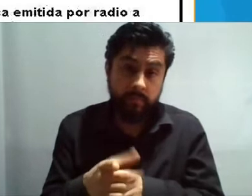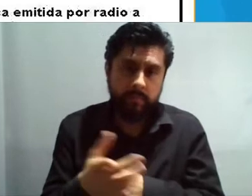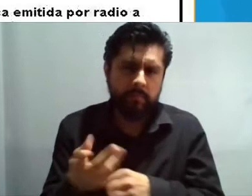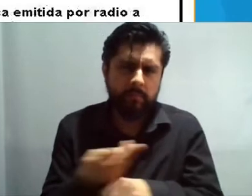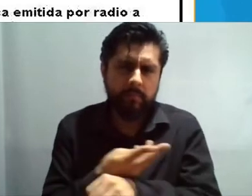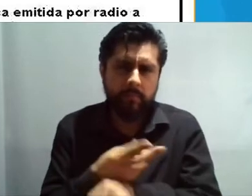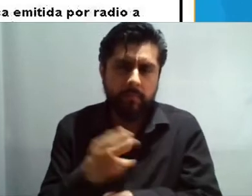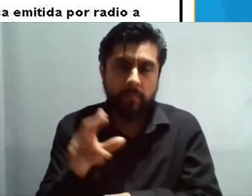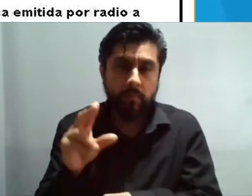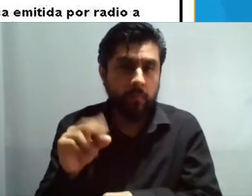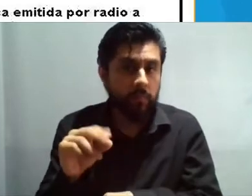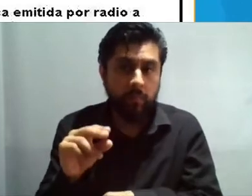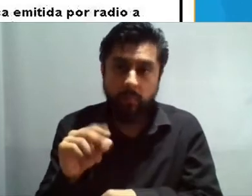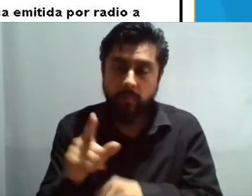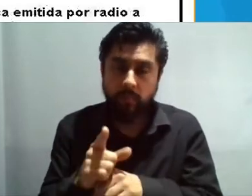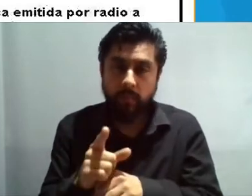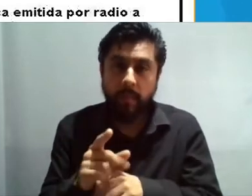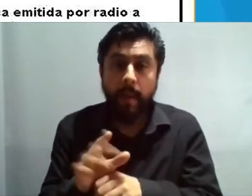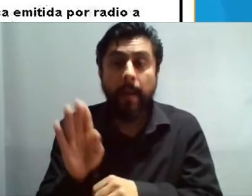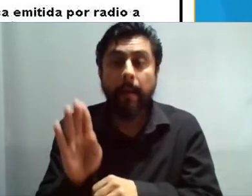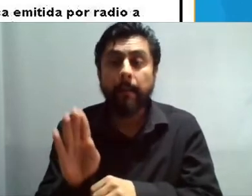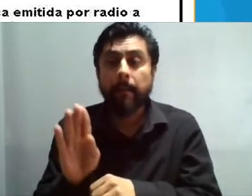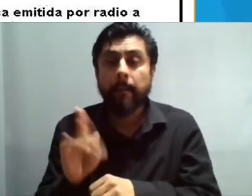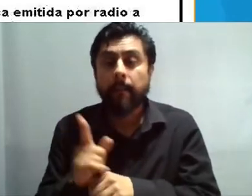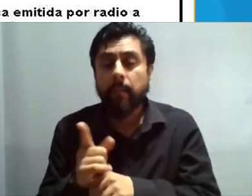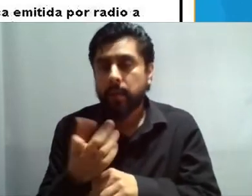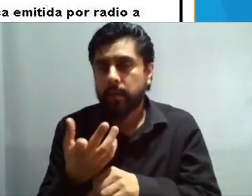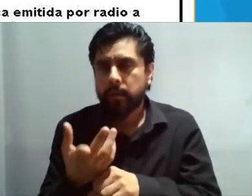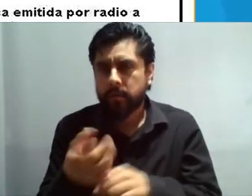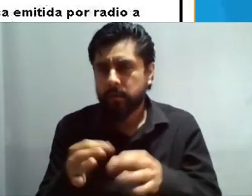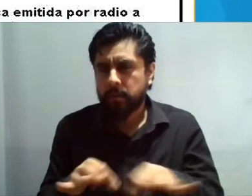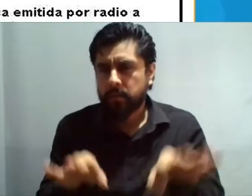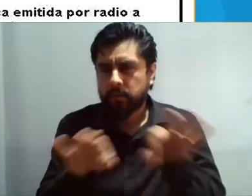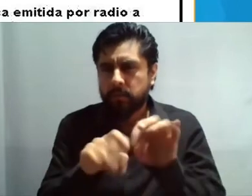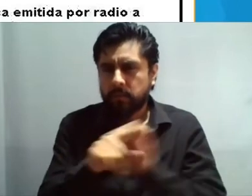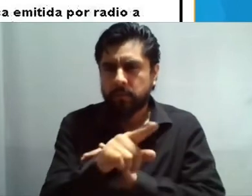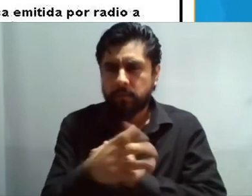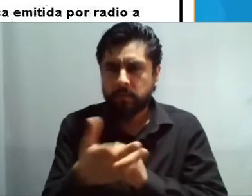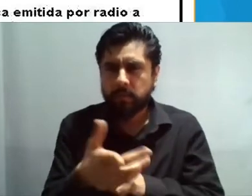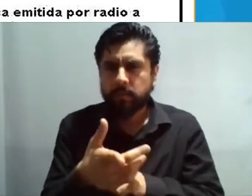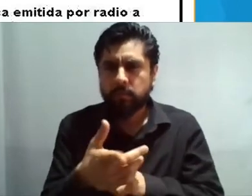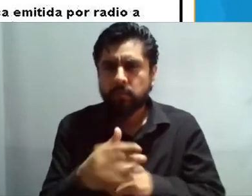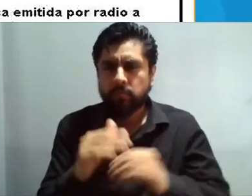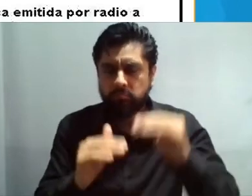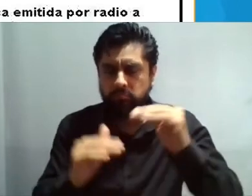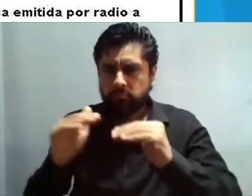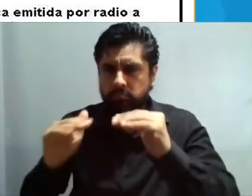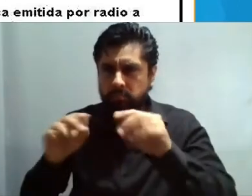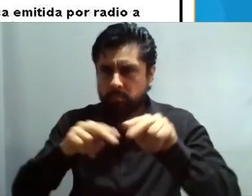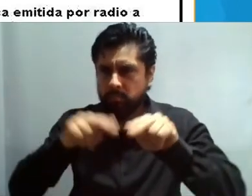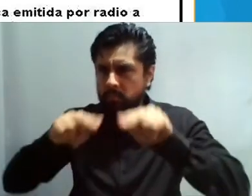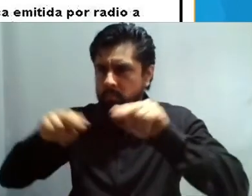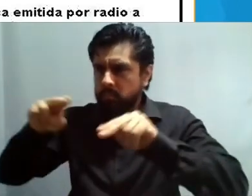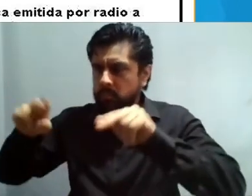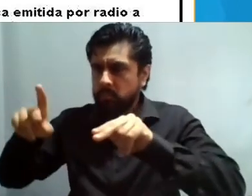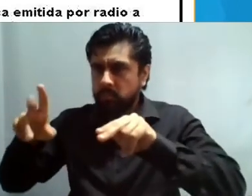ser no tan importante el cambio de volumen, aquí es como la escala simplificada. Hay una modificación